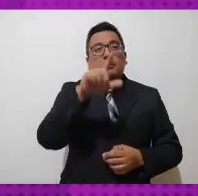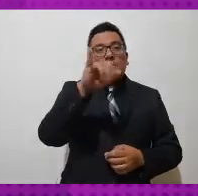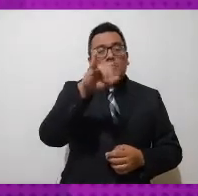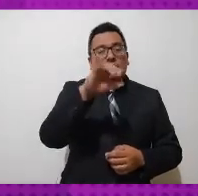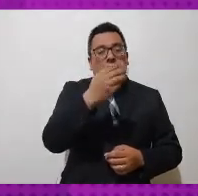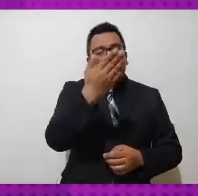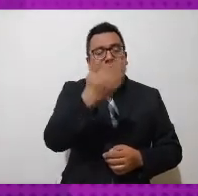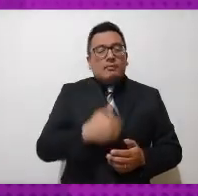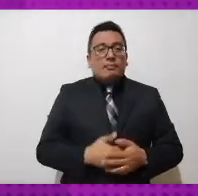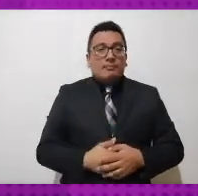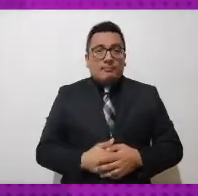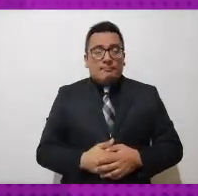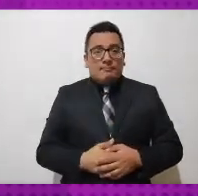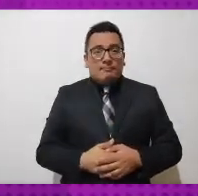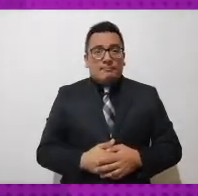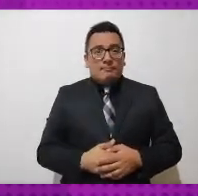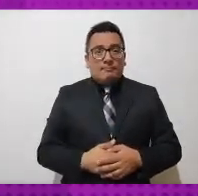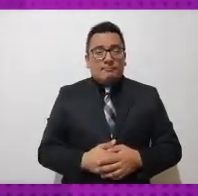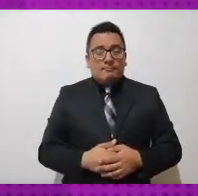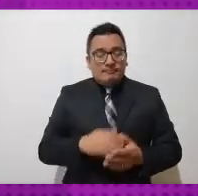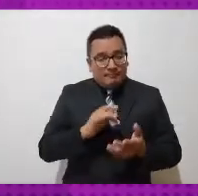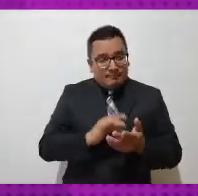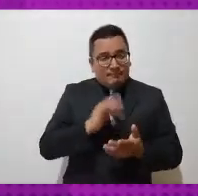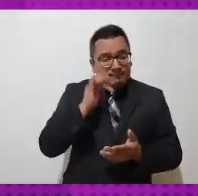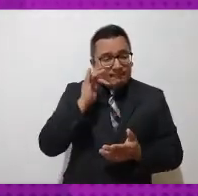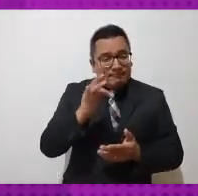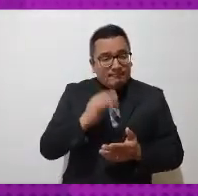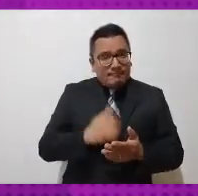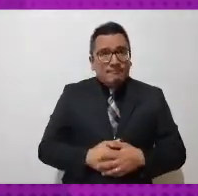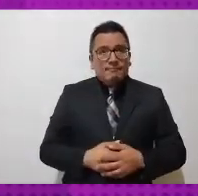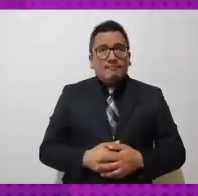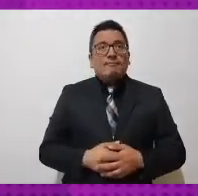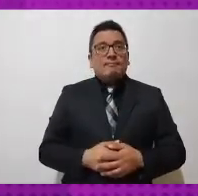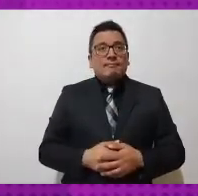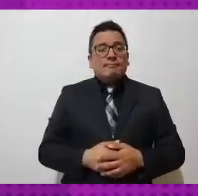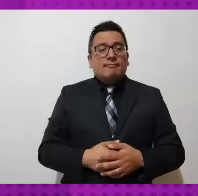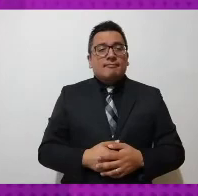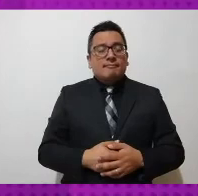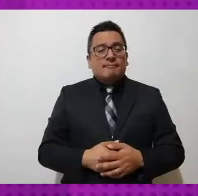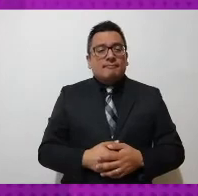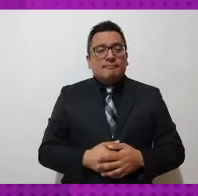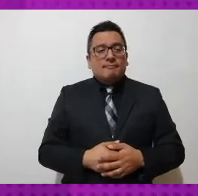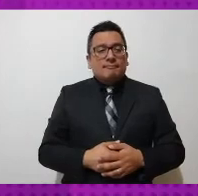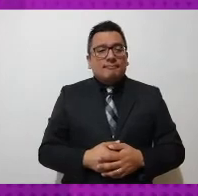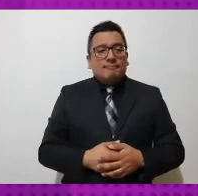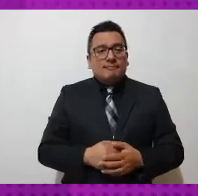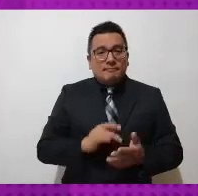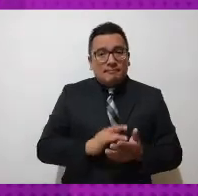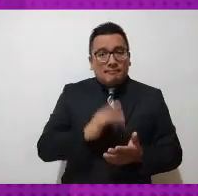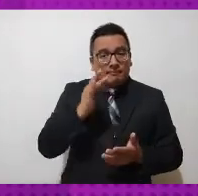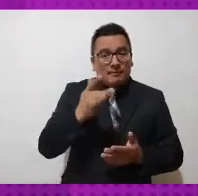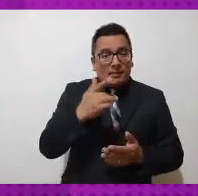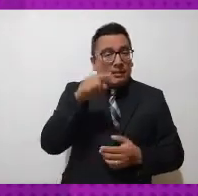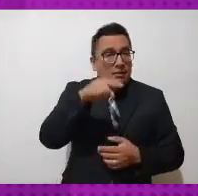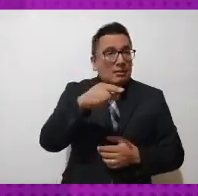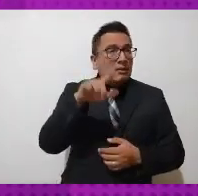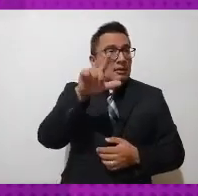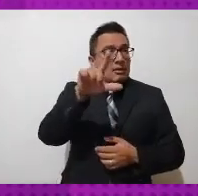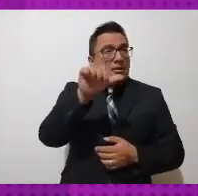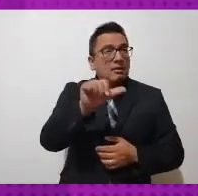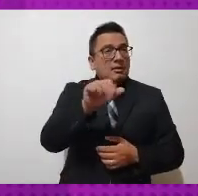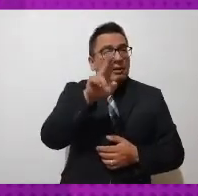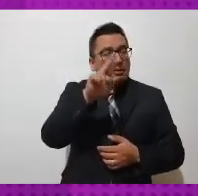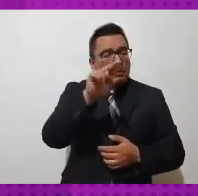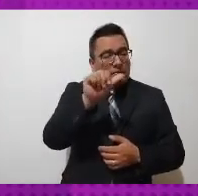consejera, por favor. Muchas gracias. Pues gracias a La Urna, al programa